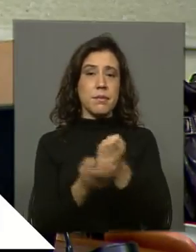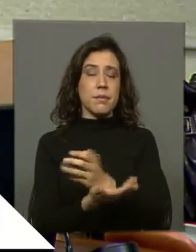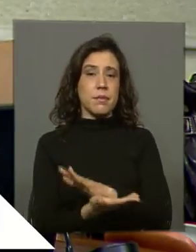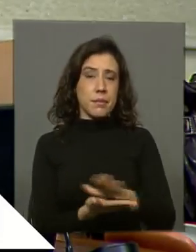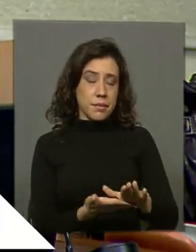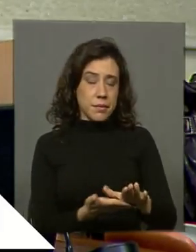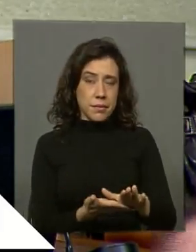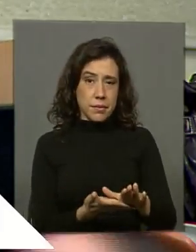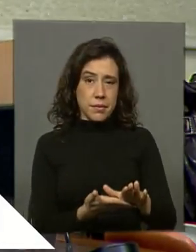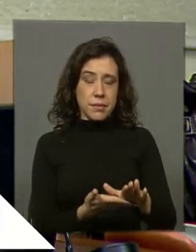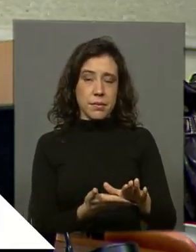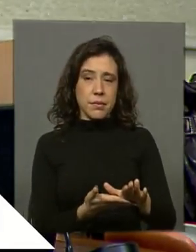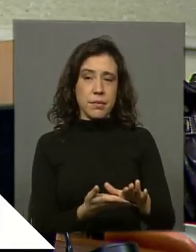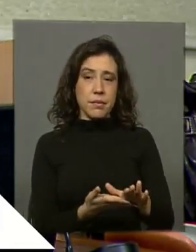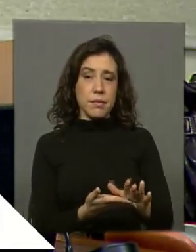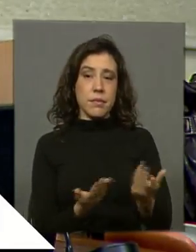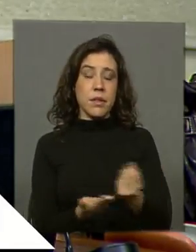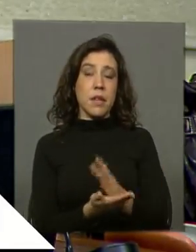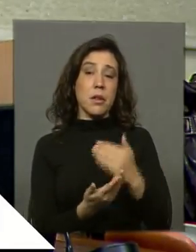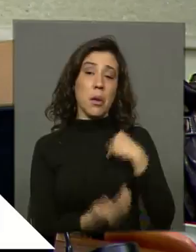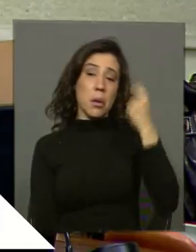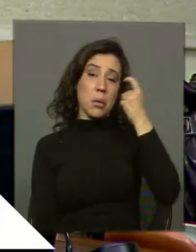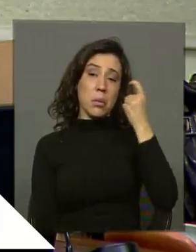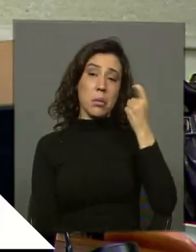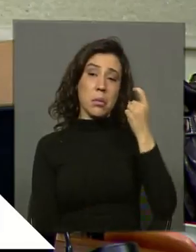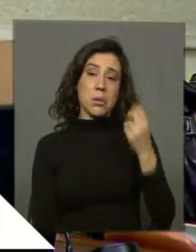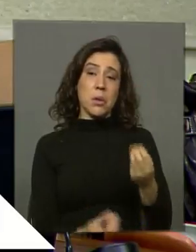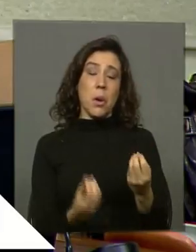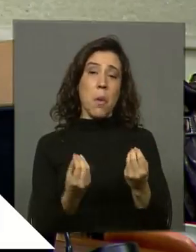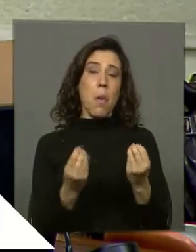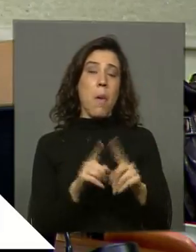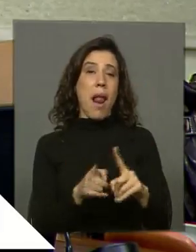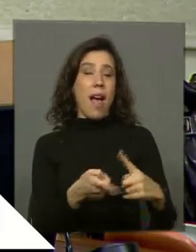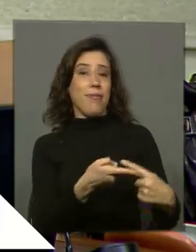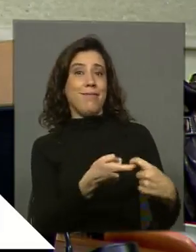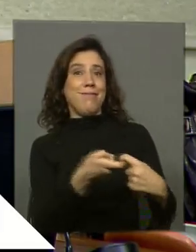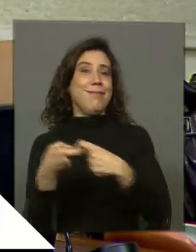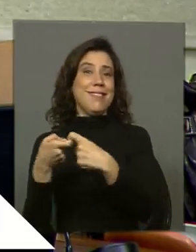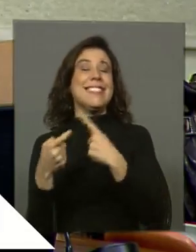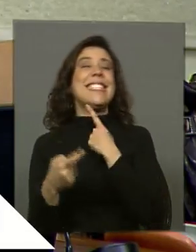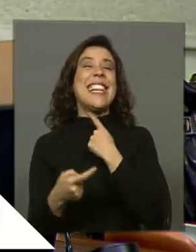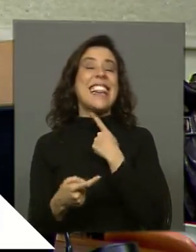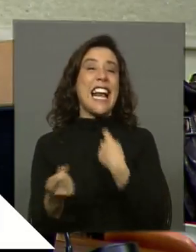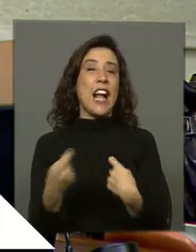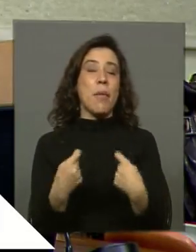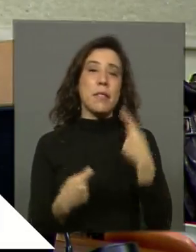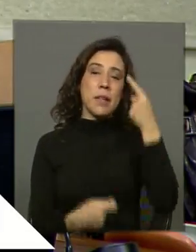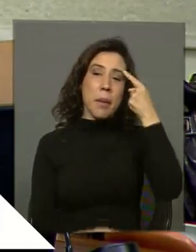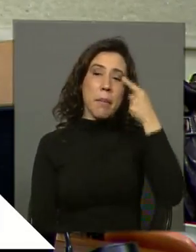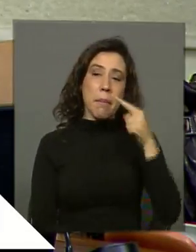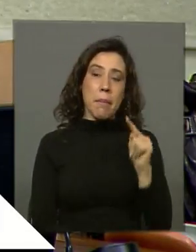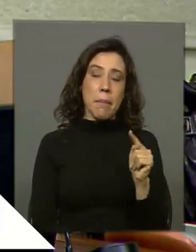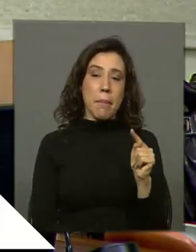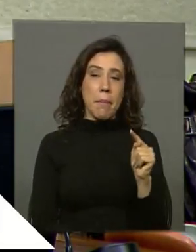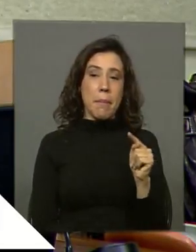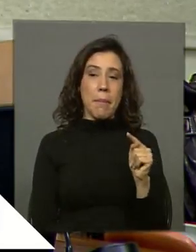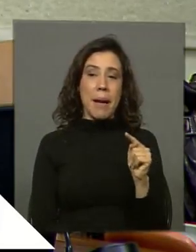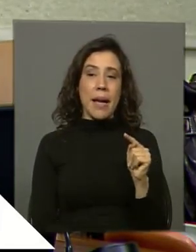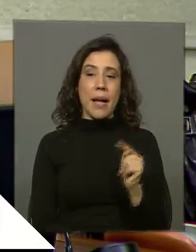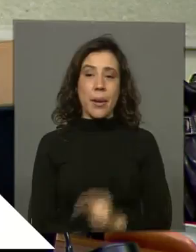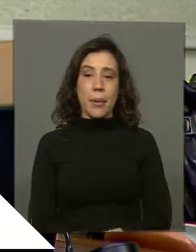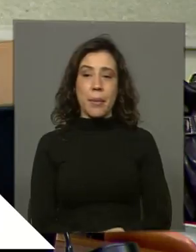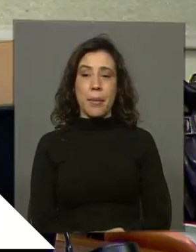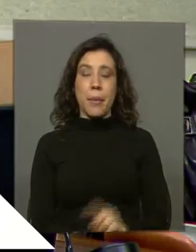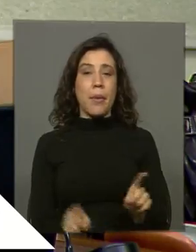sin duda en una gratuidad que a me parece además que un buen gancho comercial como dice una canción pero este es un